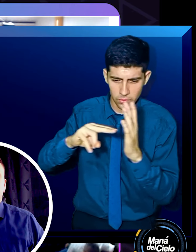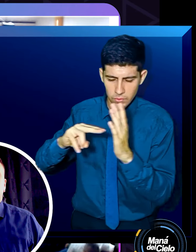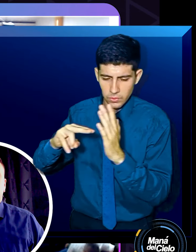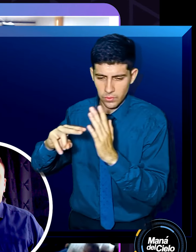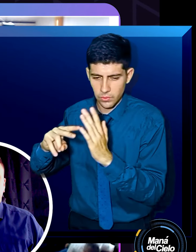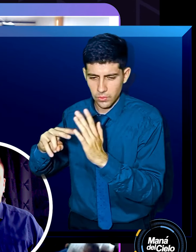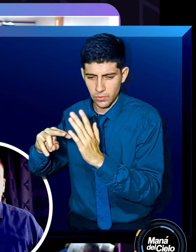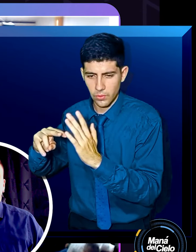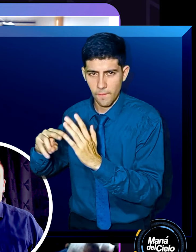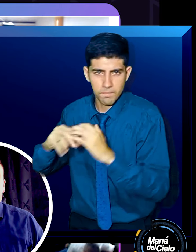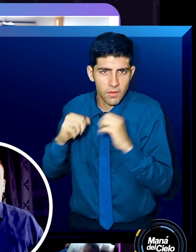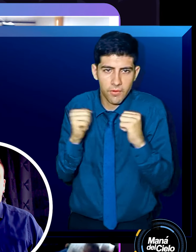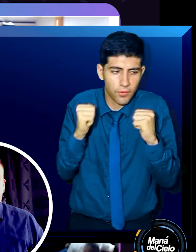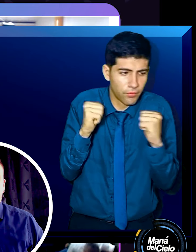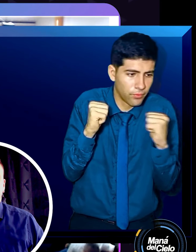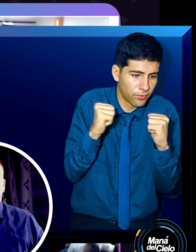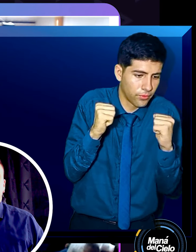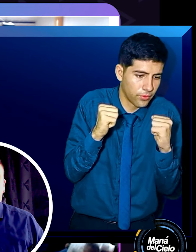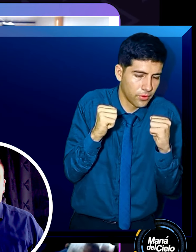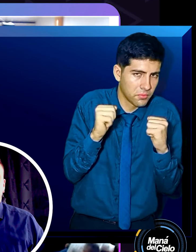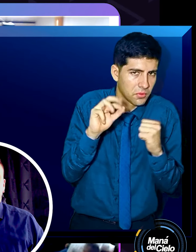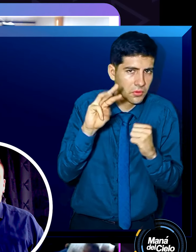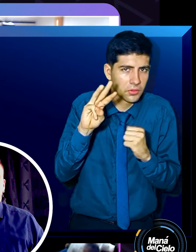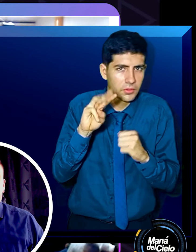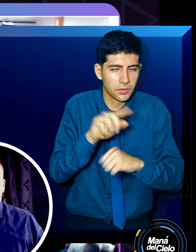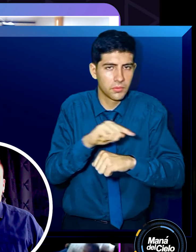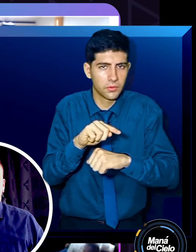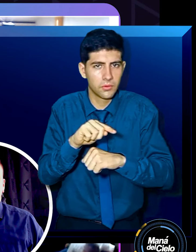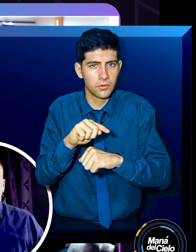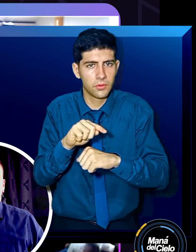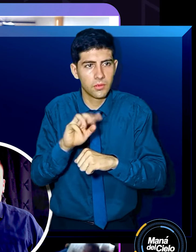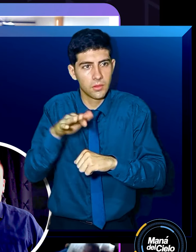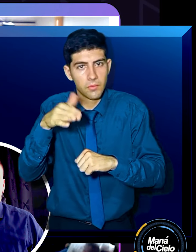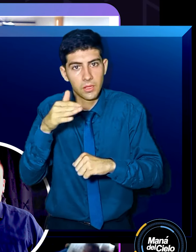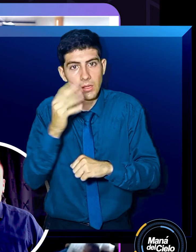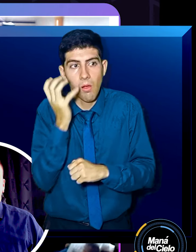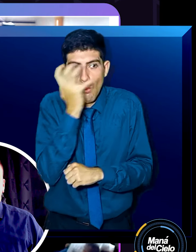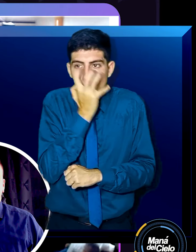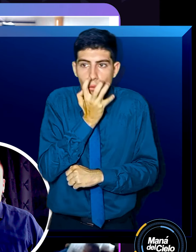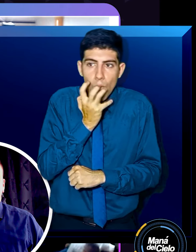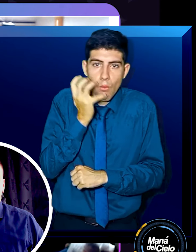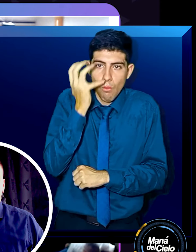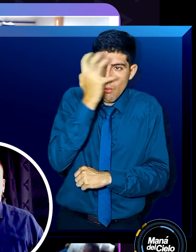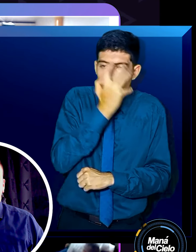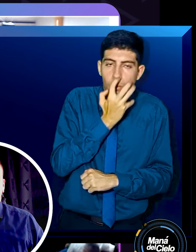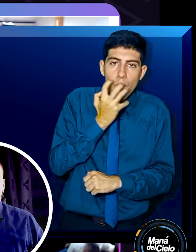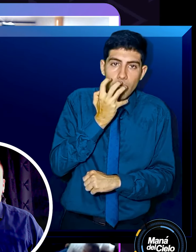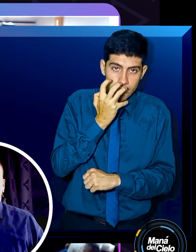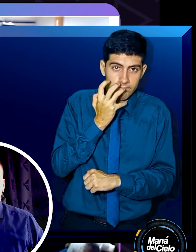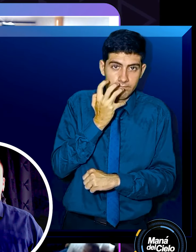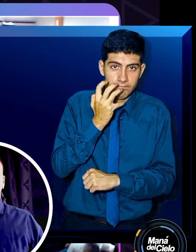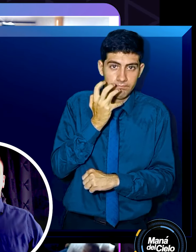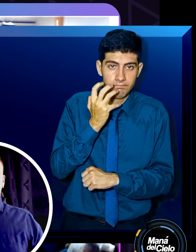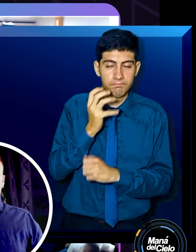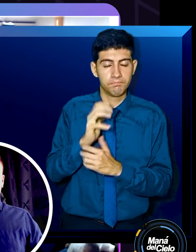si te tardabas ahí siquiera 3 minutos, veías que no estaba fresca, estaba caliente. Estaba menos caliente que tus